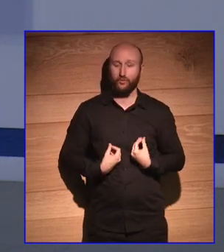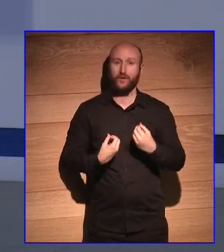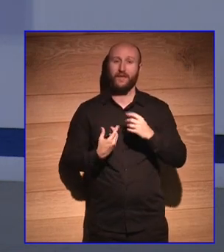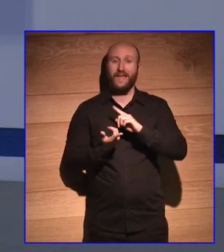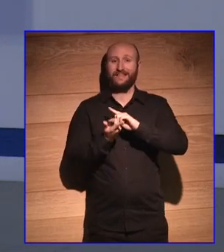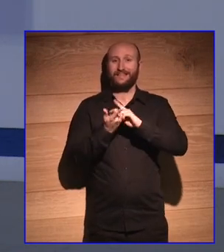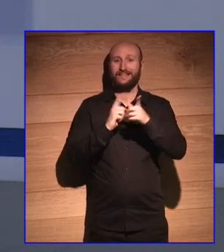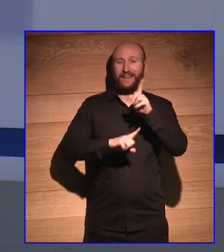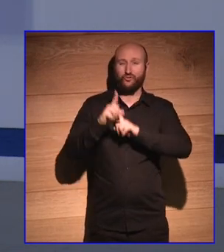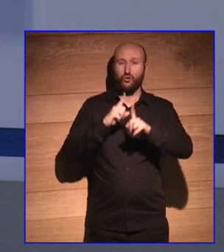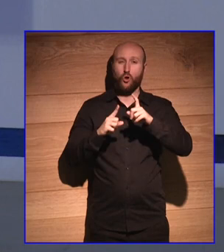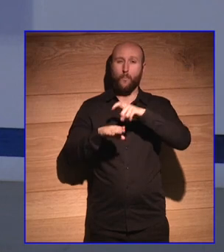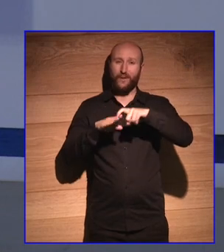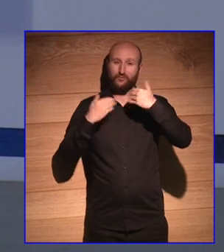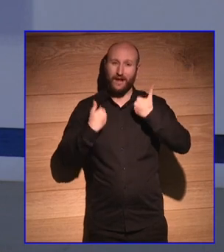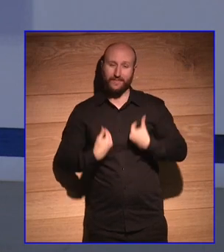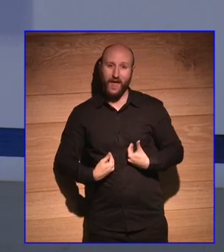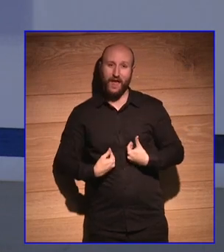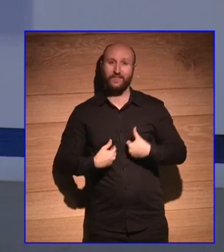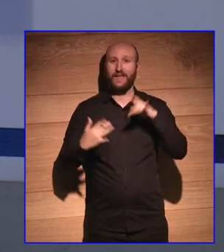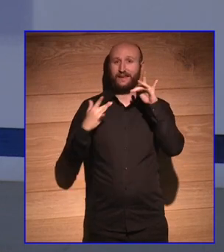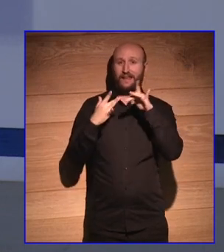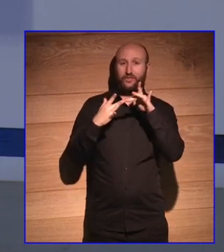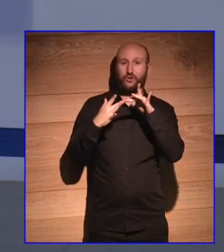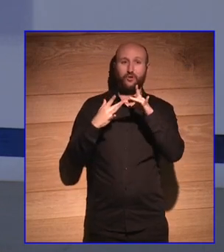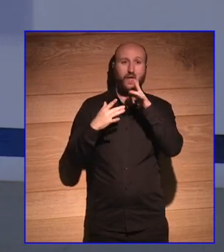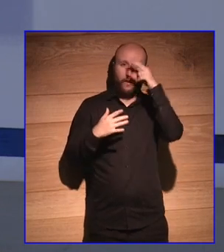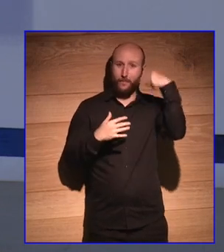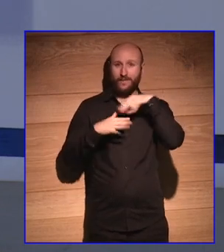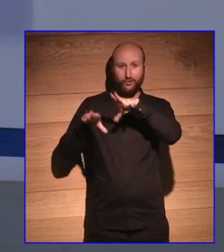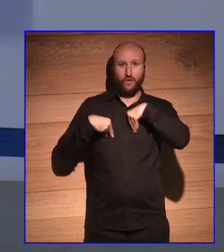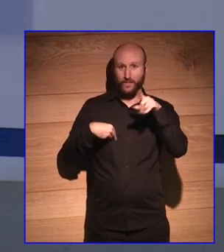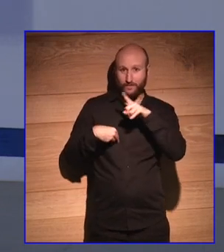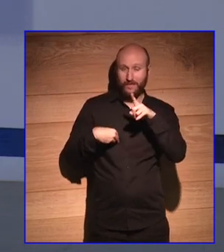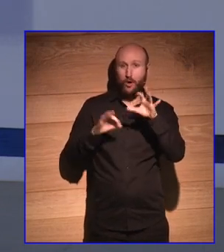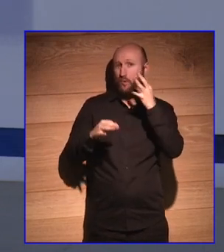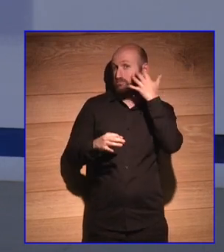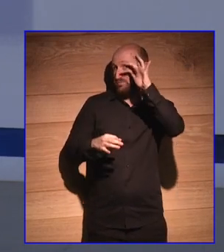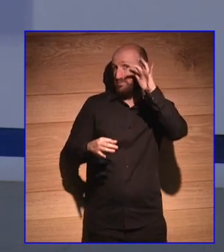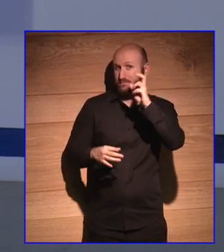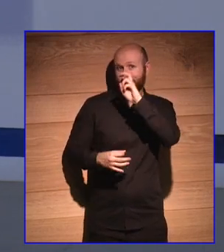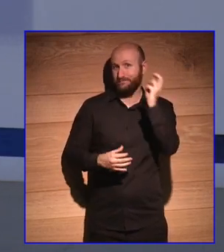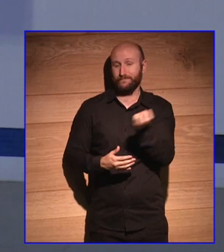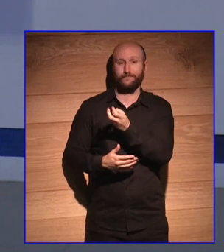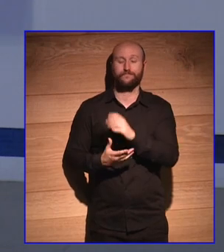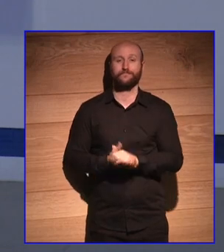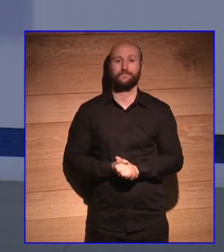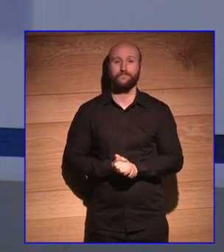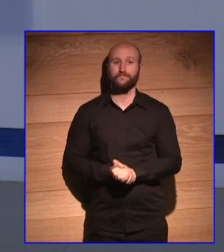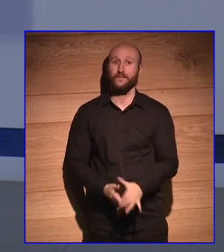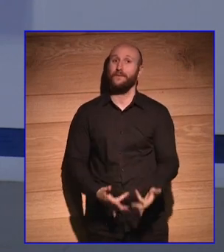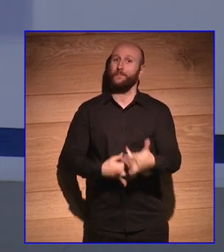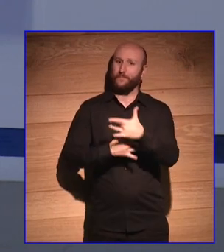personalidad relación sentimental no aceptada por los padres excentricidad lo único cierto es que maría de pablos